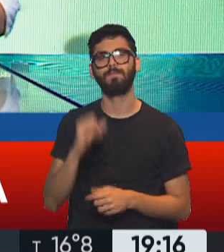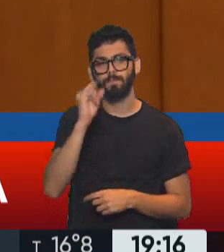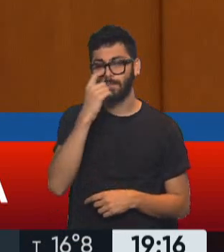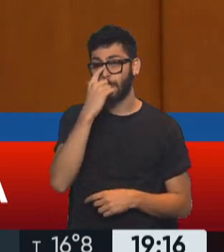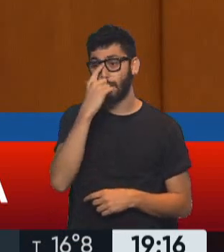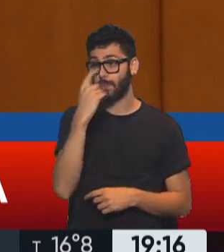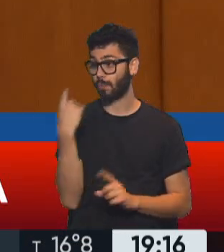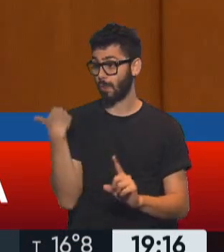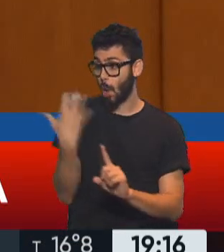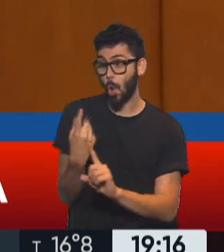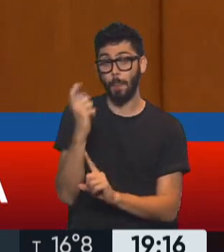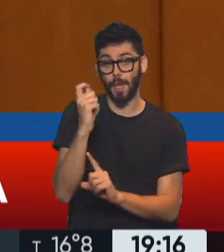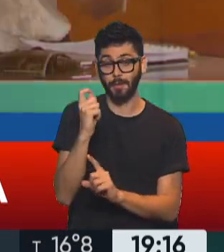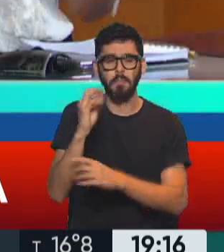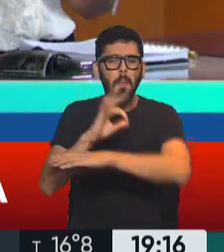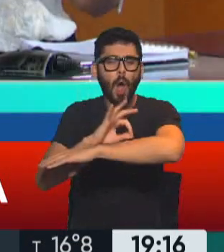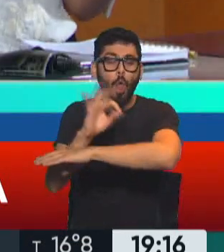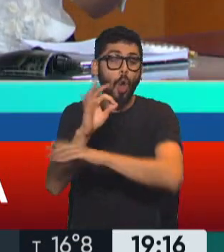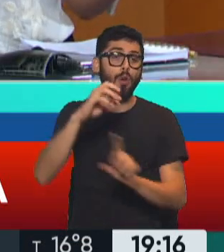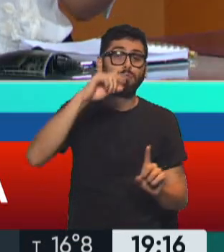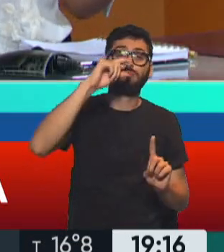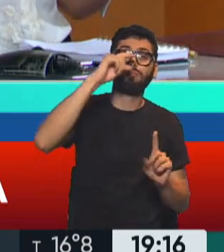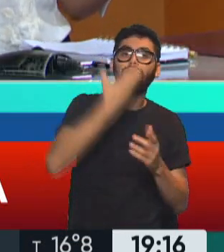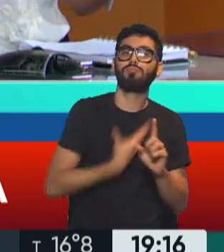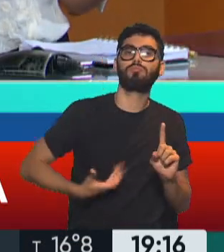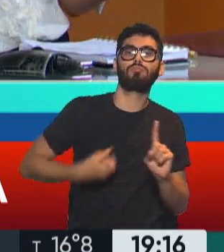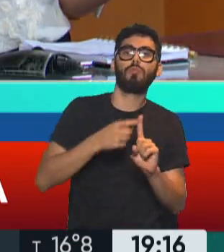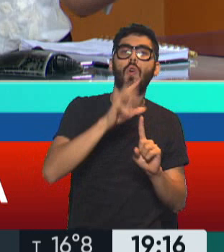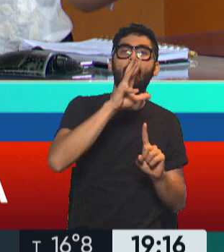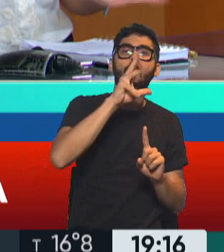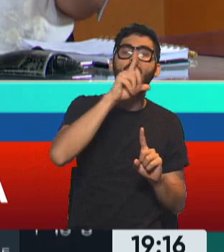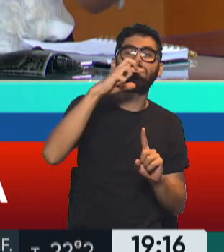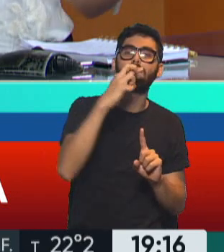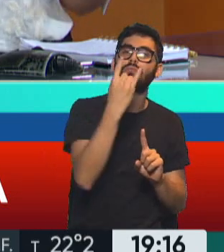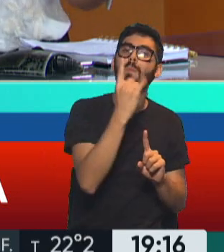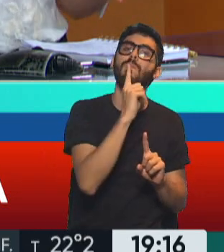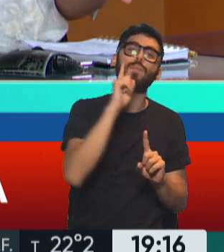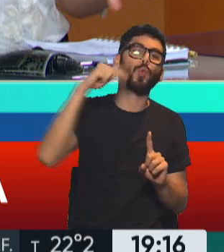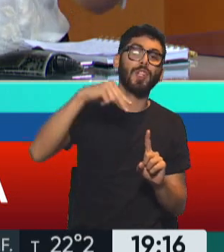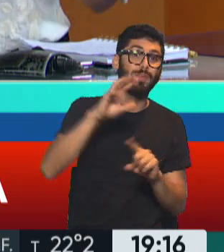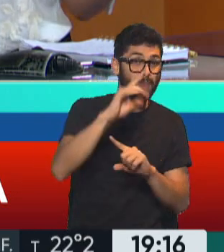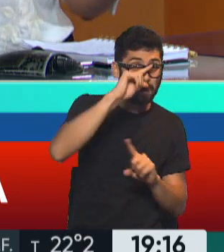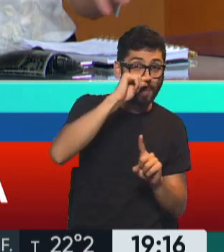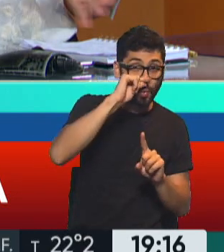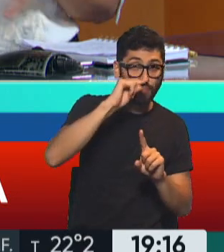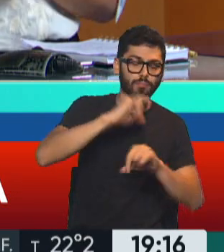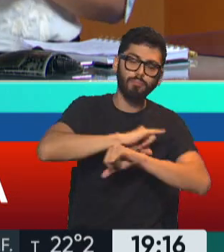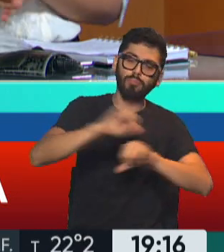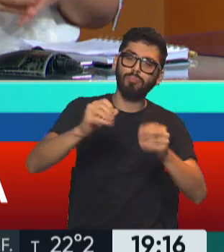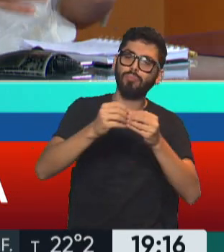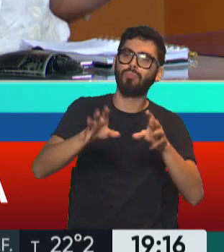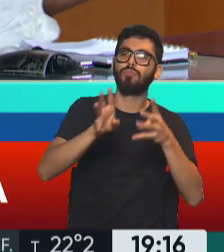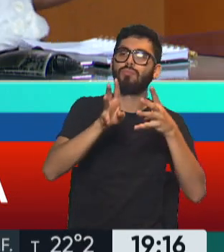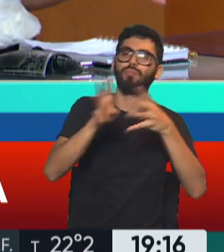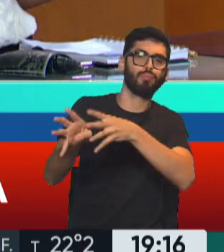desde esa madrugada en la que Vladimir Putin anunció, en palabras de él, una operación militar que, bueno, se convirtió en una guerra que